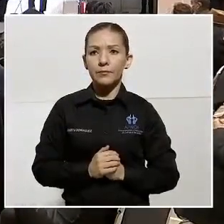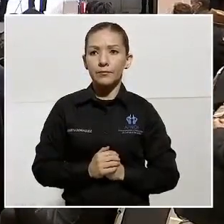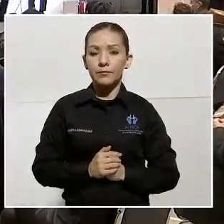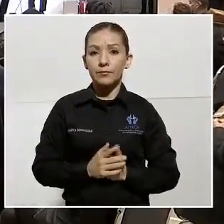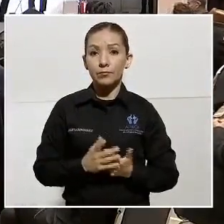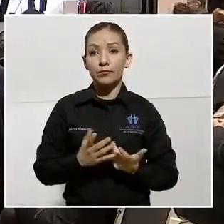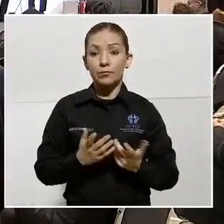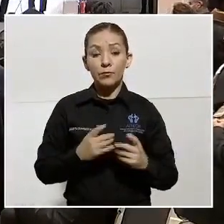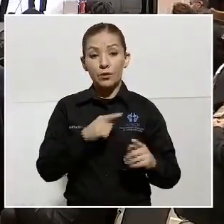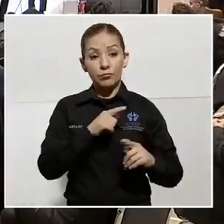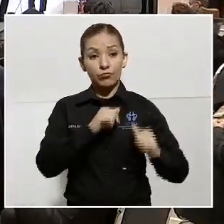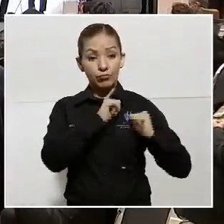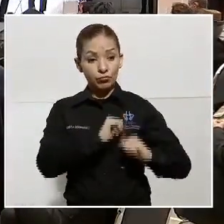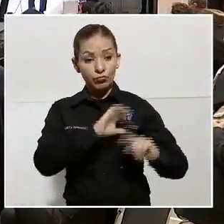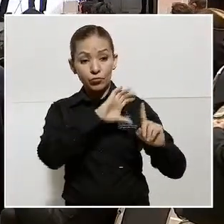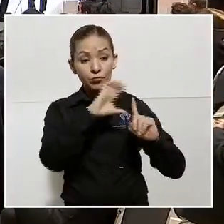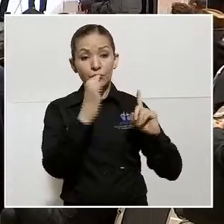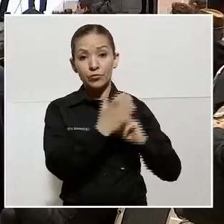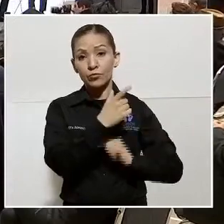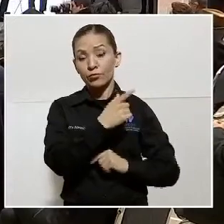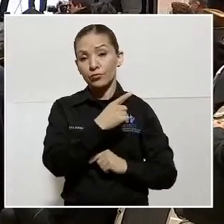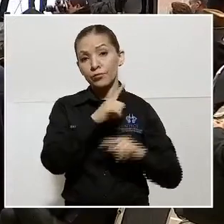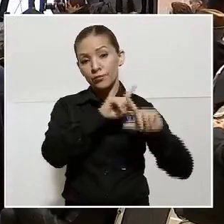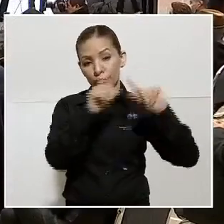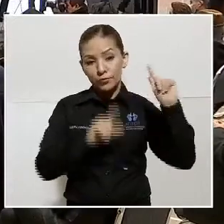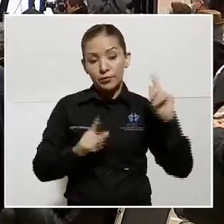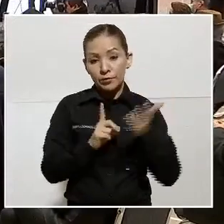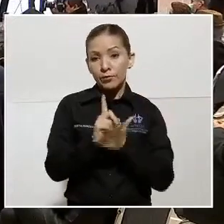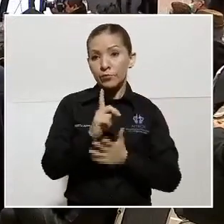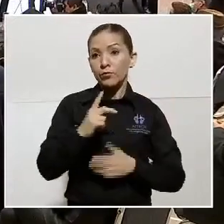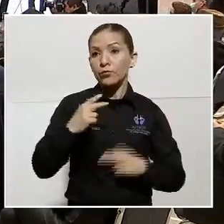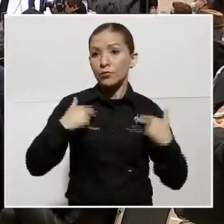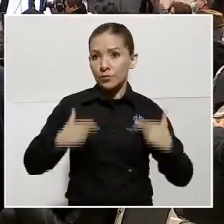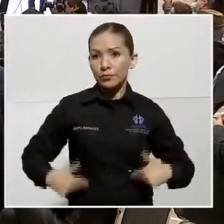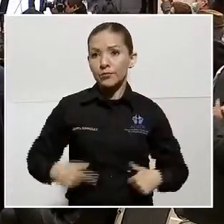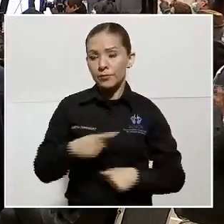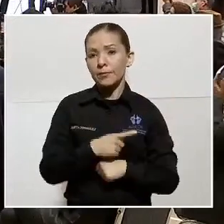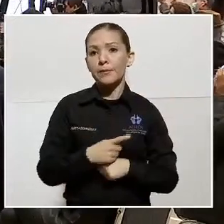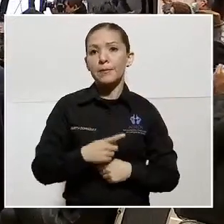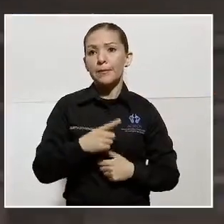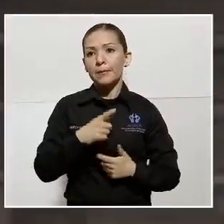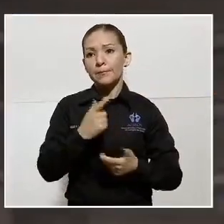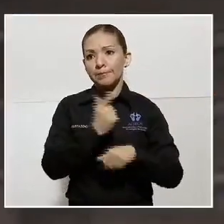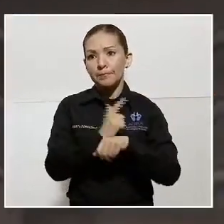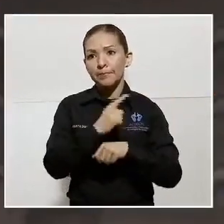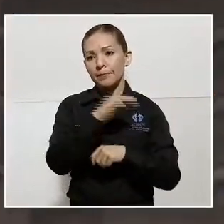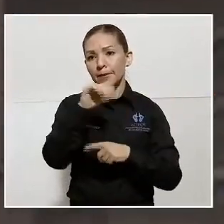Comisionada Nacional de los Derechos Humanos, licenciada María Rosario Ibarra Piedra.